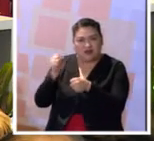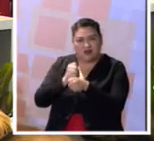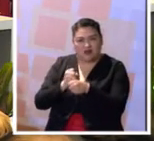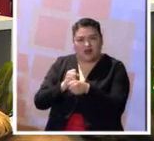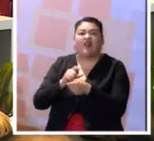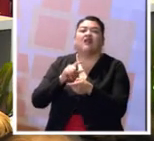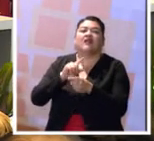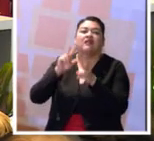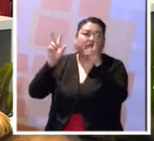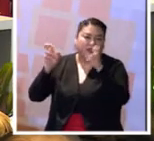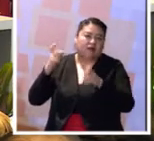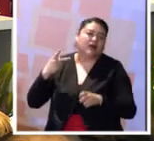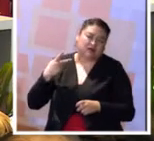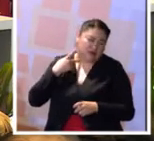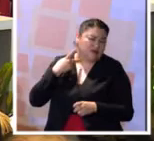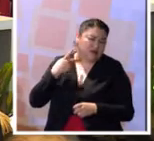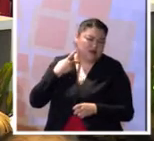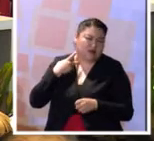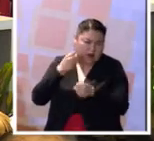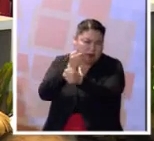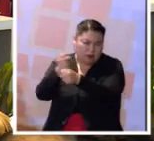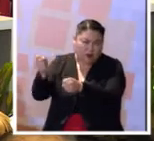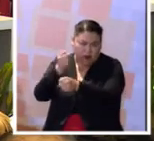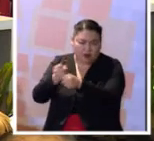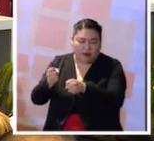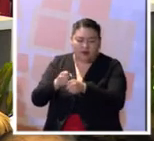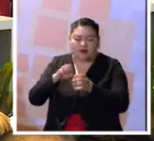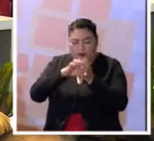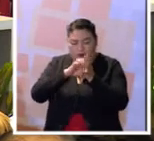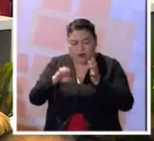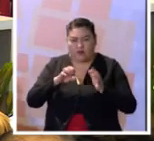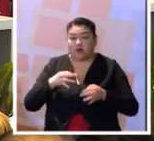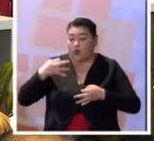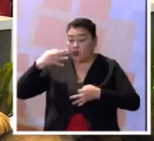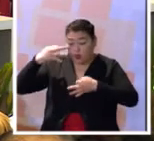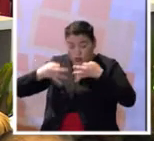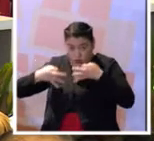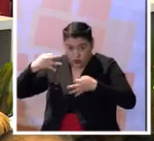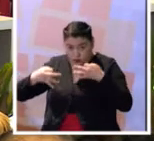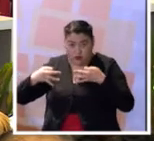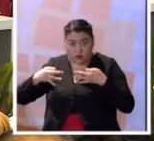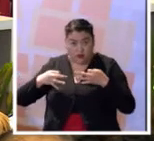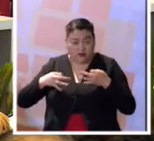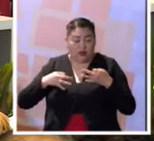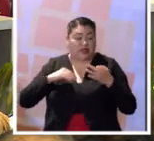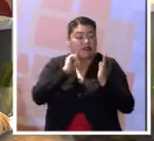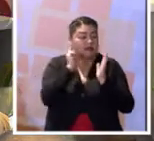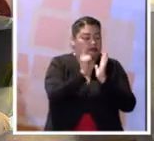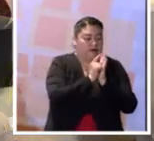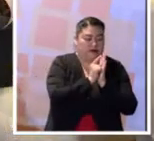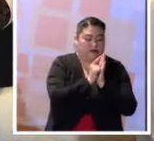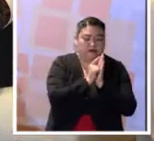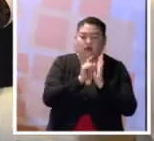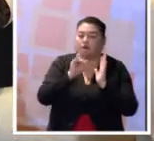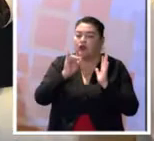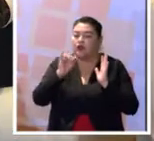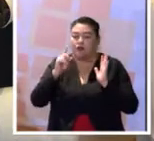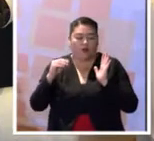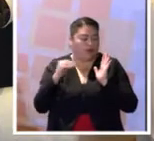y ante la falta de previsión normativa de repente sobre ciertas consecuencias, ¿tú verías